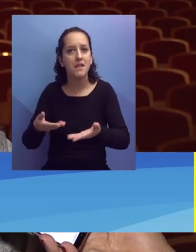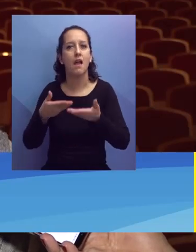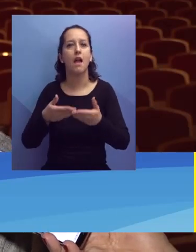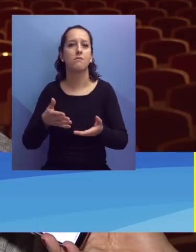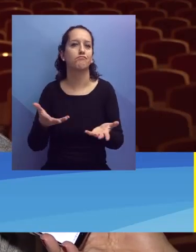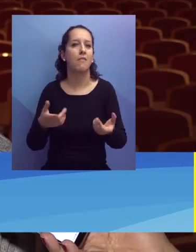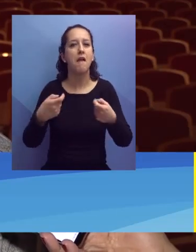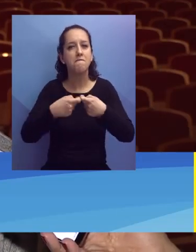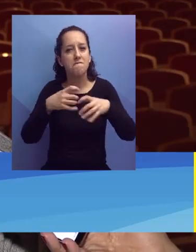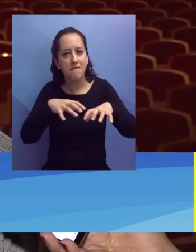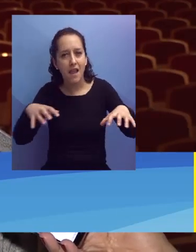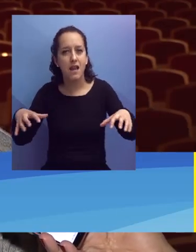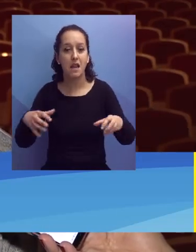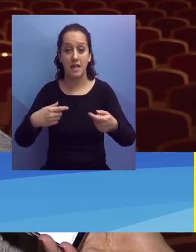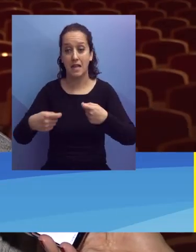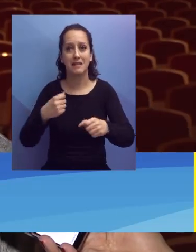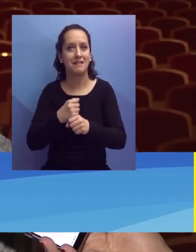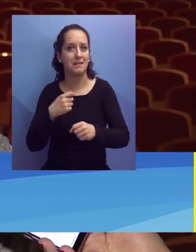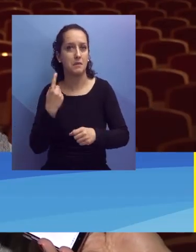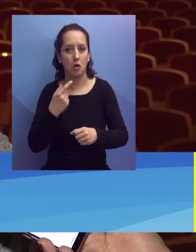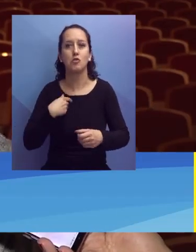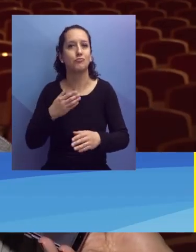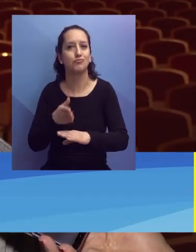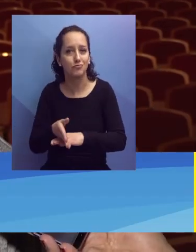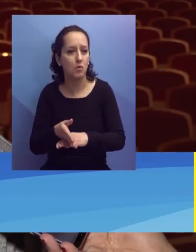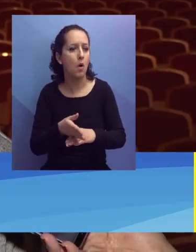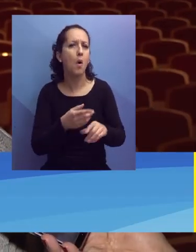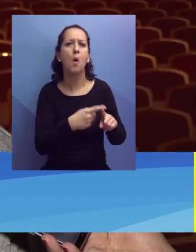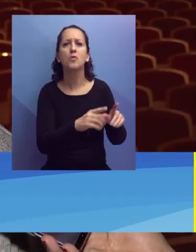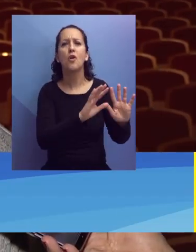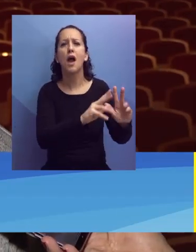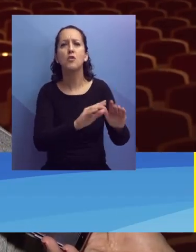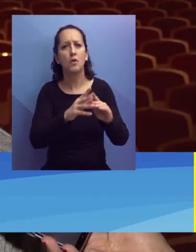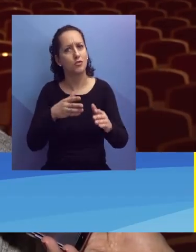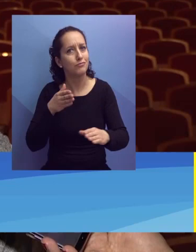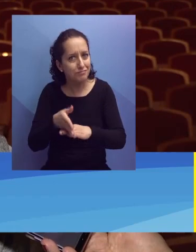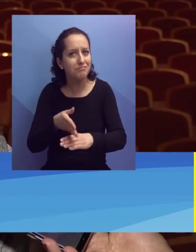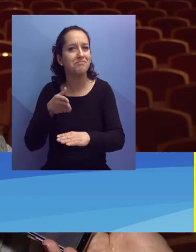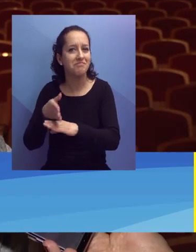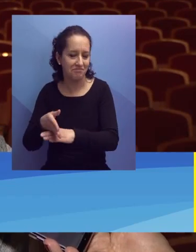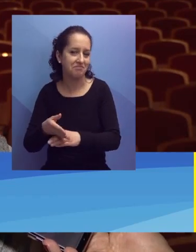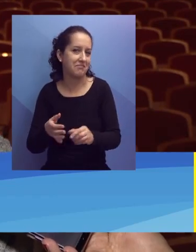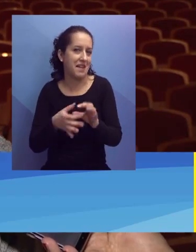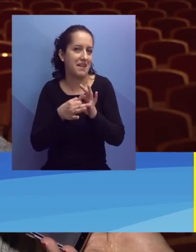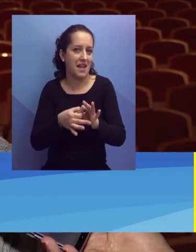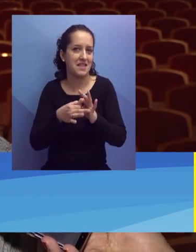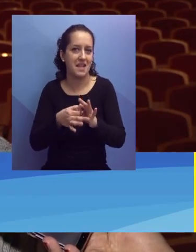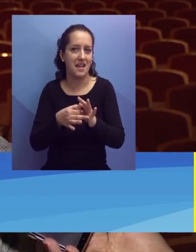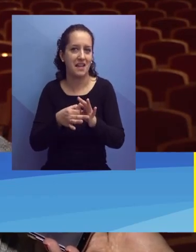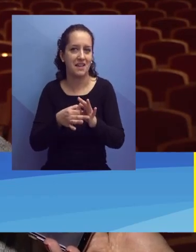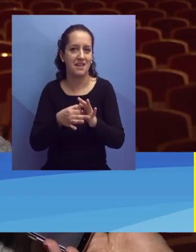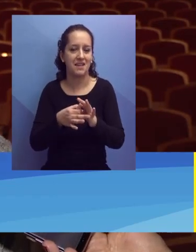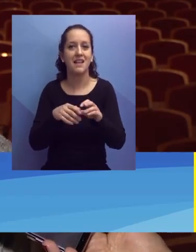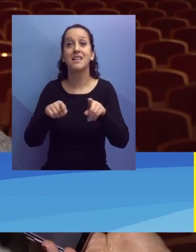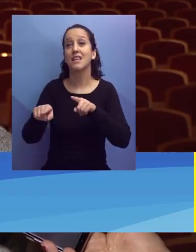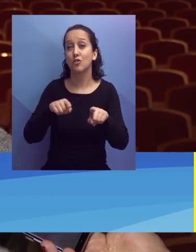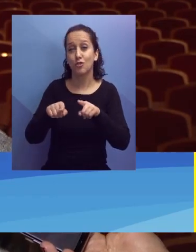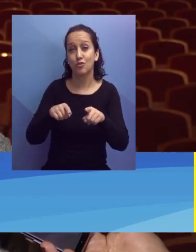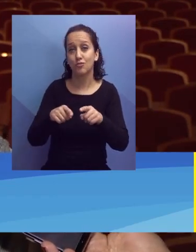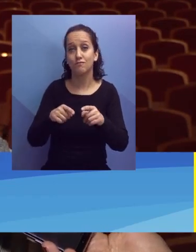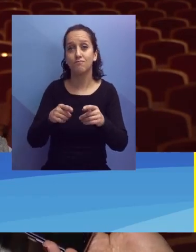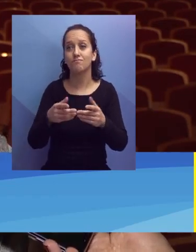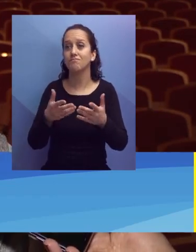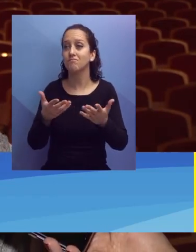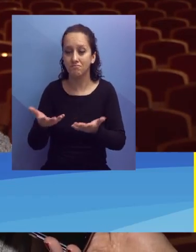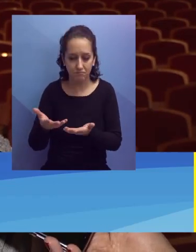constantes para las ferias de emprendimiento que hemos podido participar, tanto yo como las agrupaciones. Agradecer, digamos, la gestión que fue